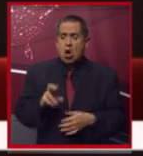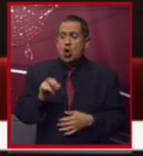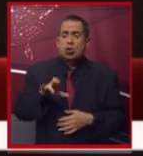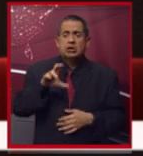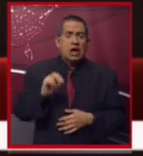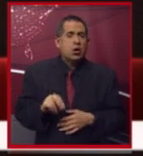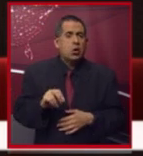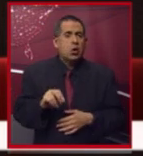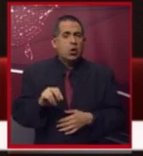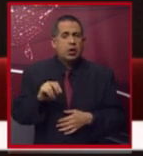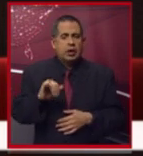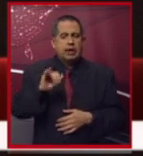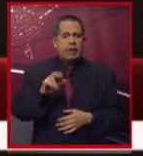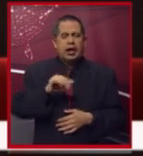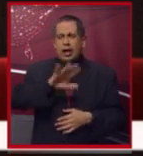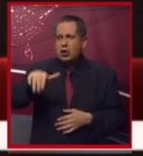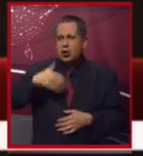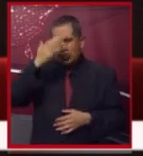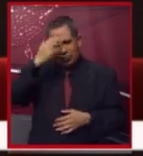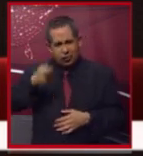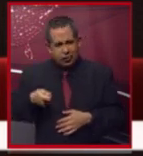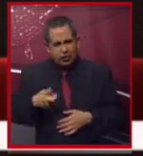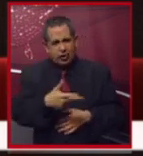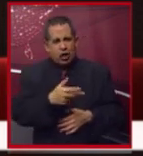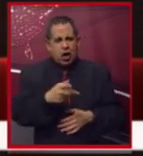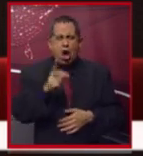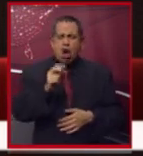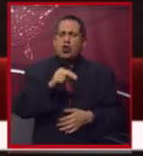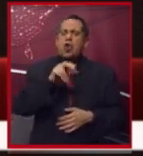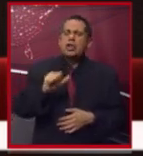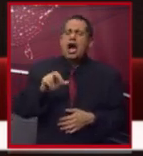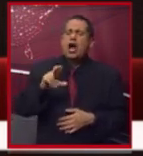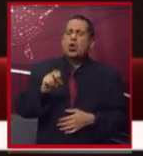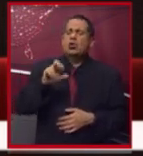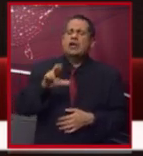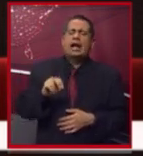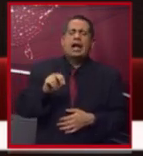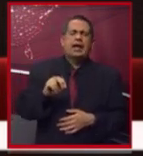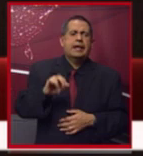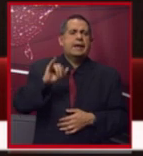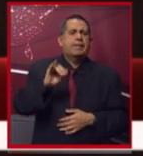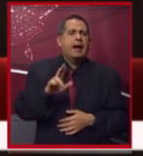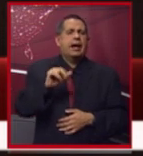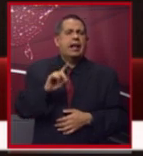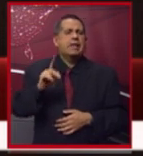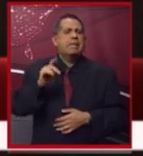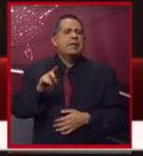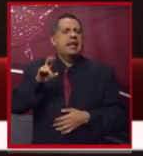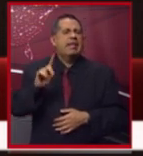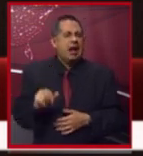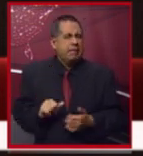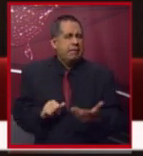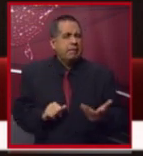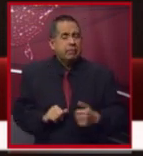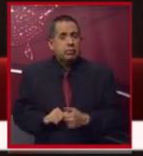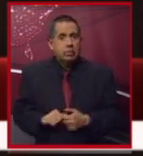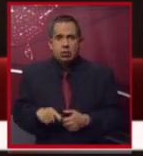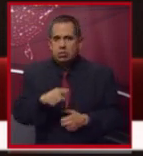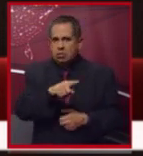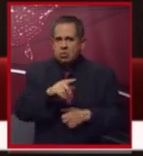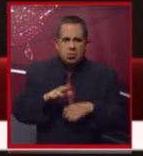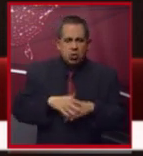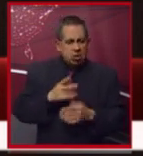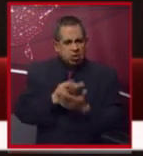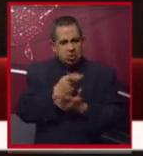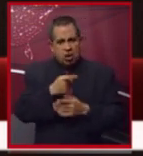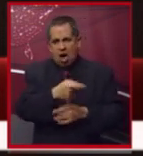de la Garza, conocida públicamente como doña Rosario Ibarra de Piedra. Sus méritos radican fundamentalmente